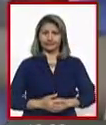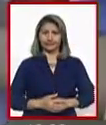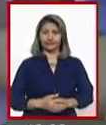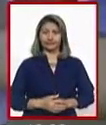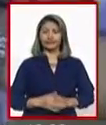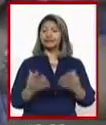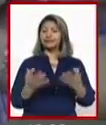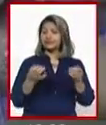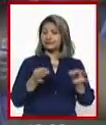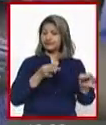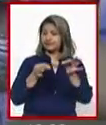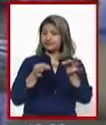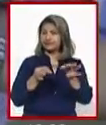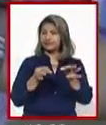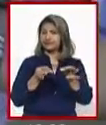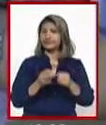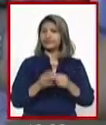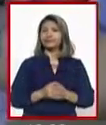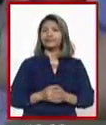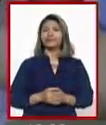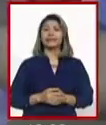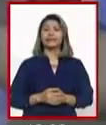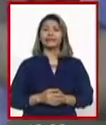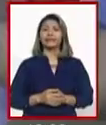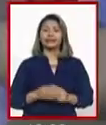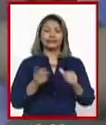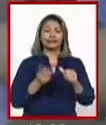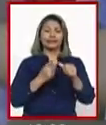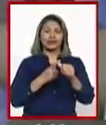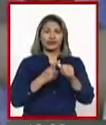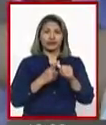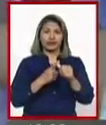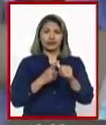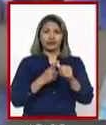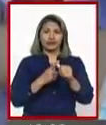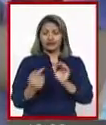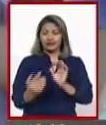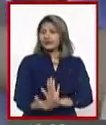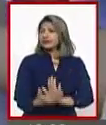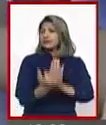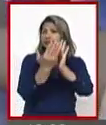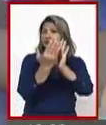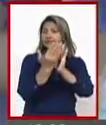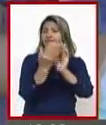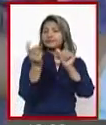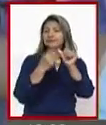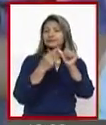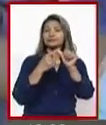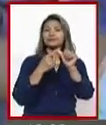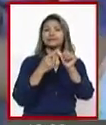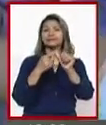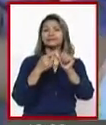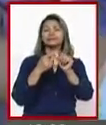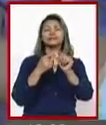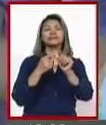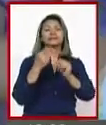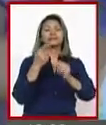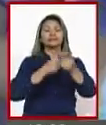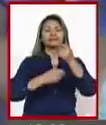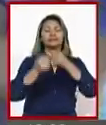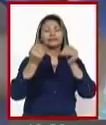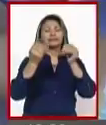Quiero señalar, respondiendo a usted, lo siguiente. Primero, que estoy delante de el primer comerciante